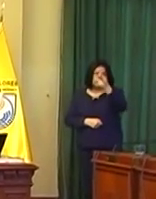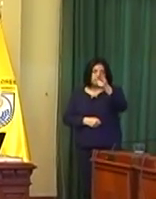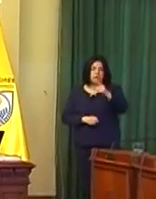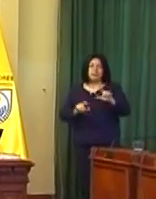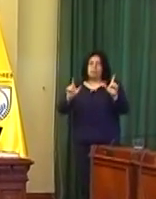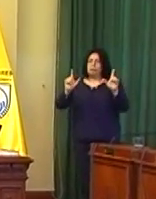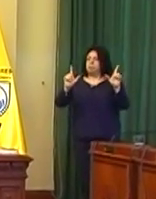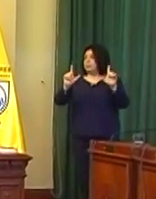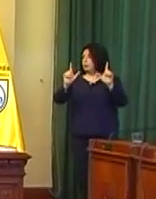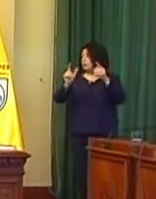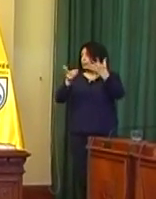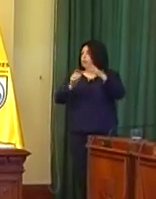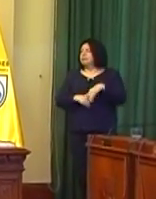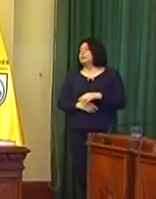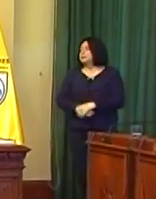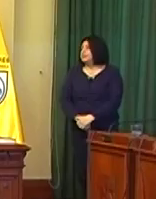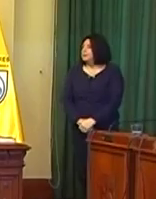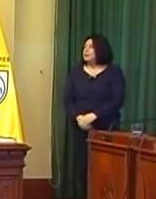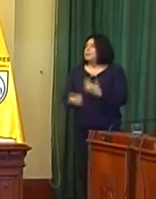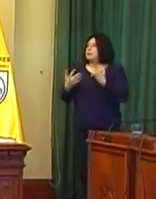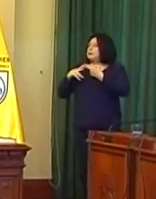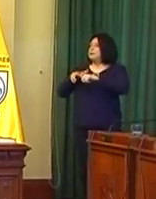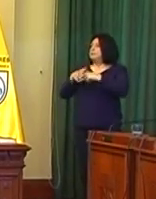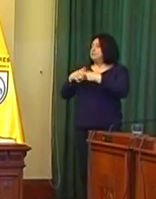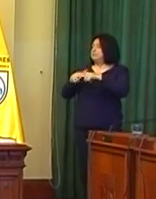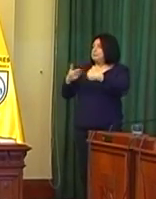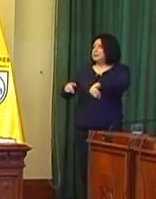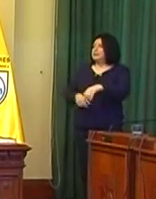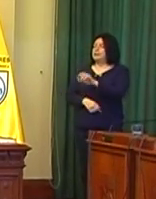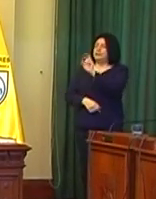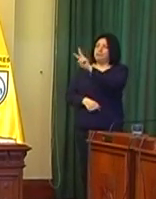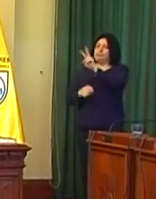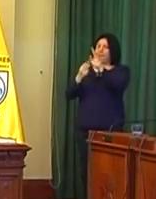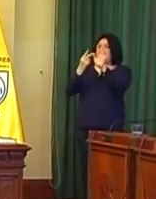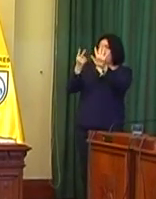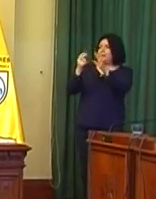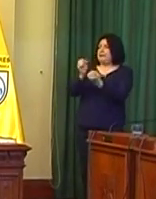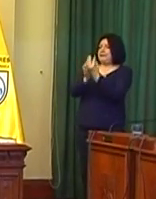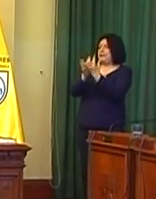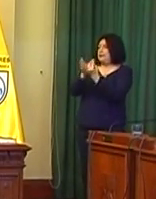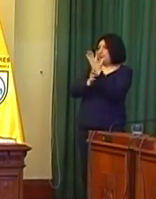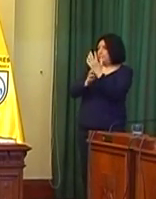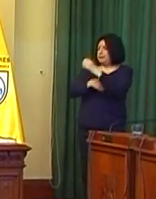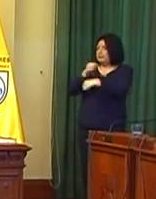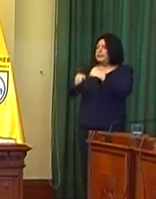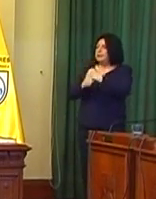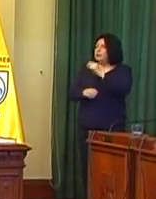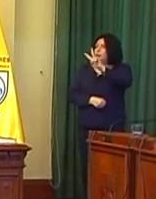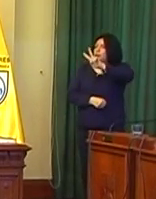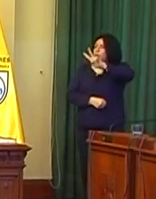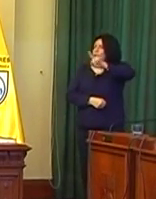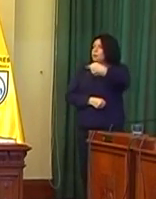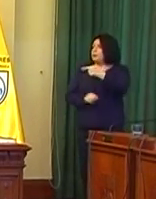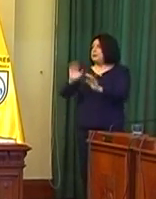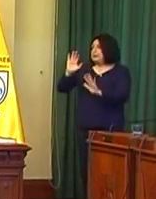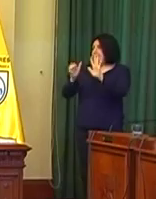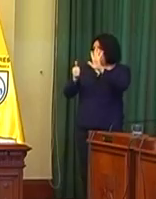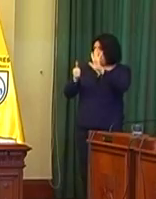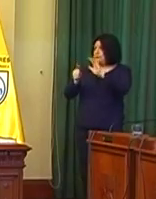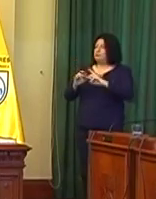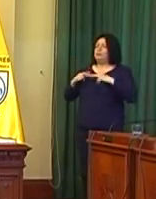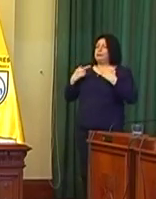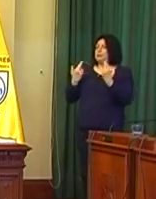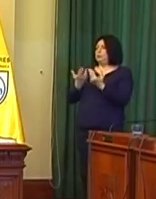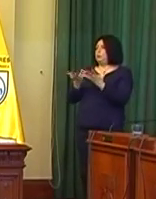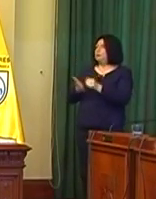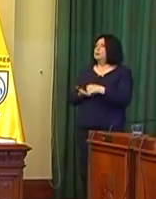TV. Vamos a dar inicio a nuestra sesión del día 27 de septiembre del año 2016, sesión ordinaria.